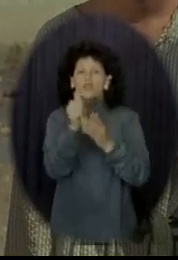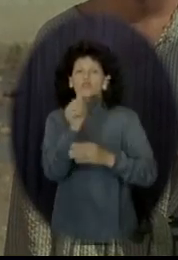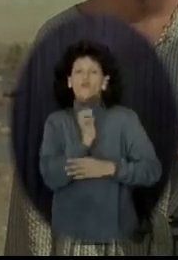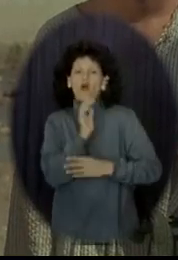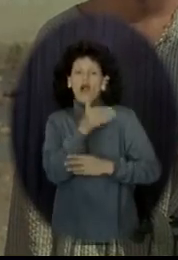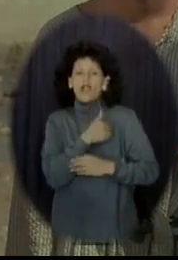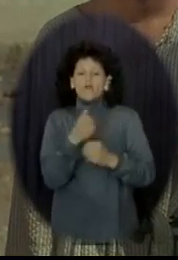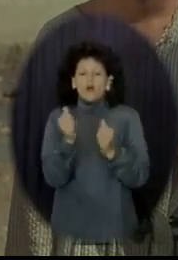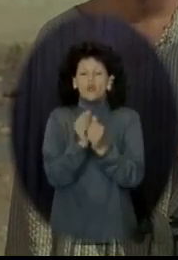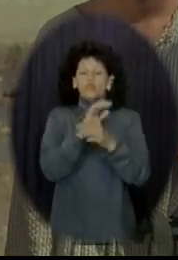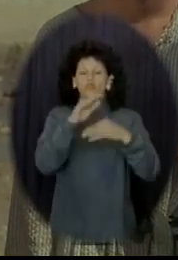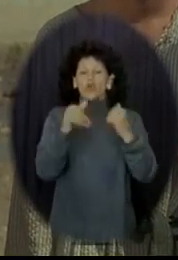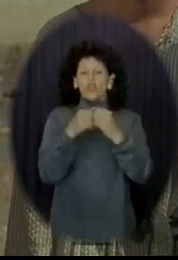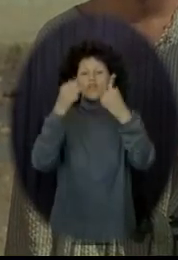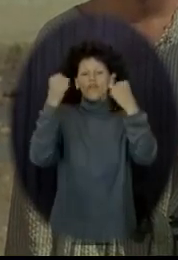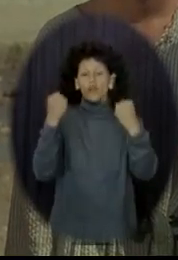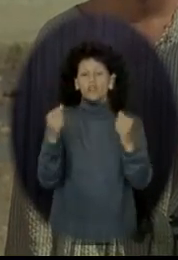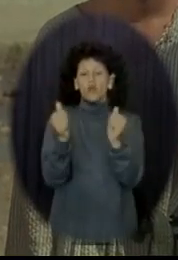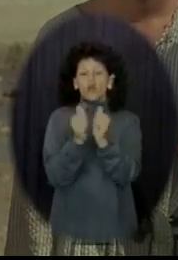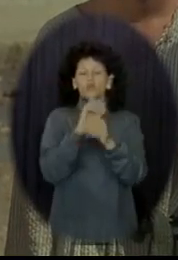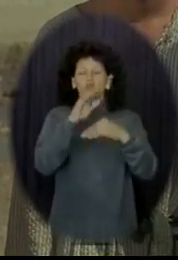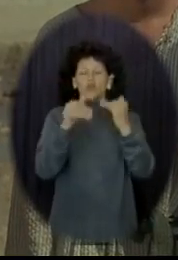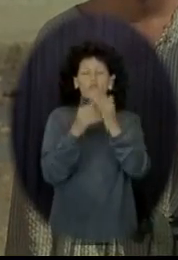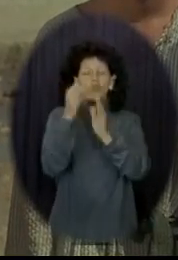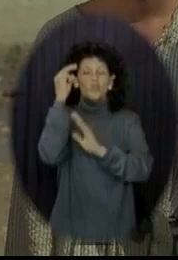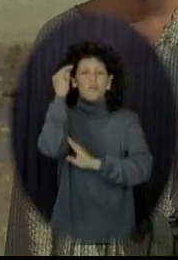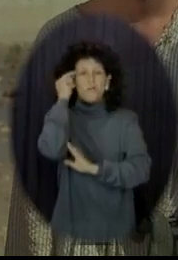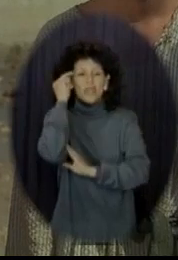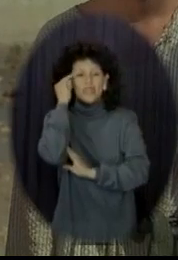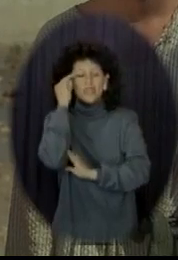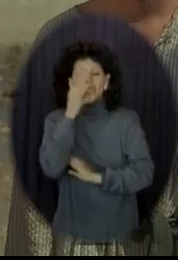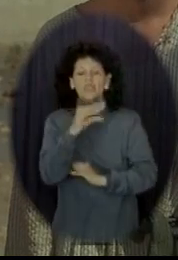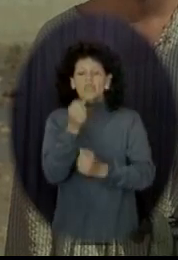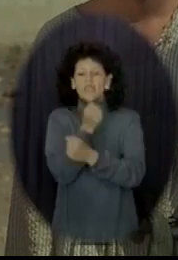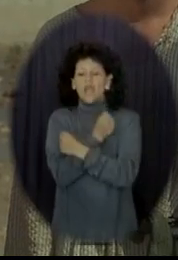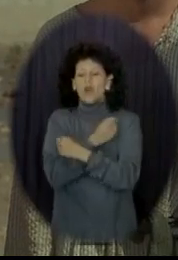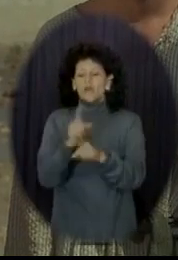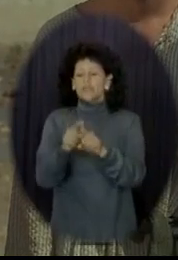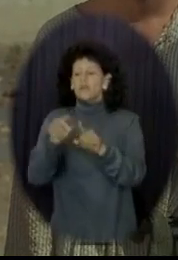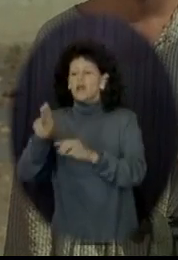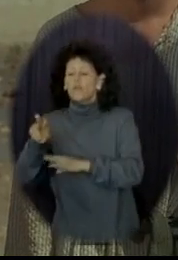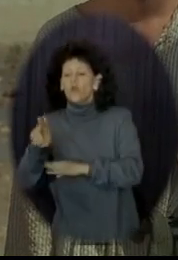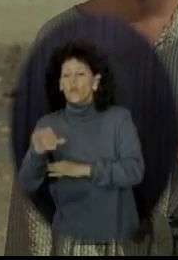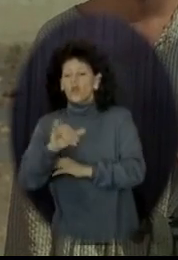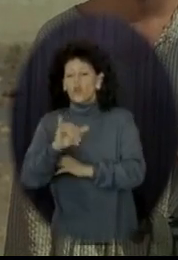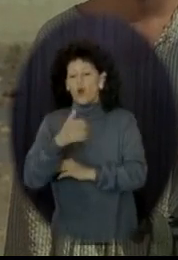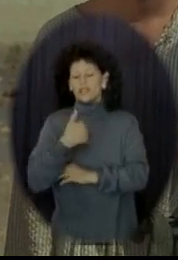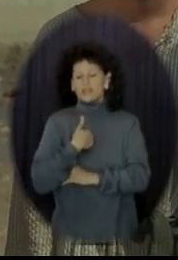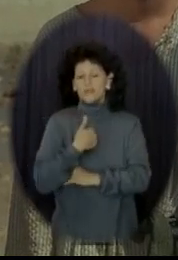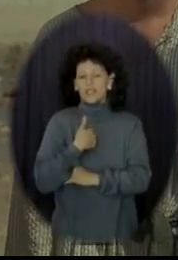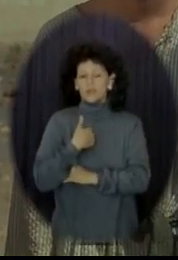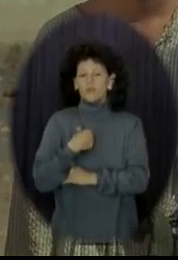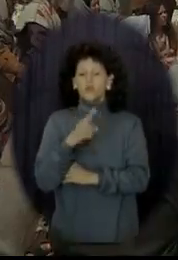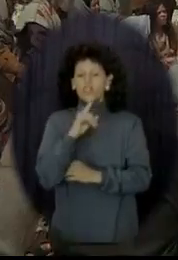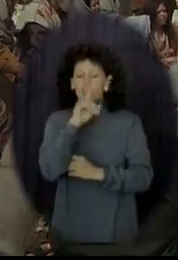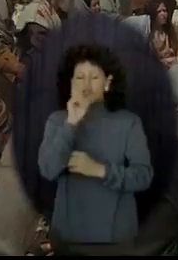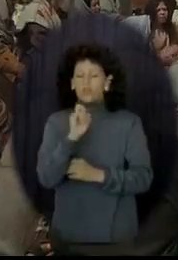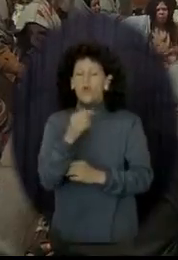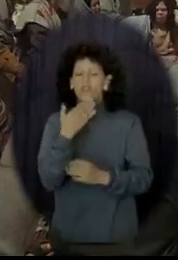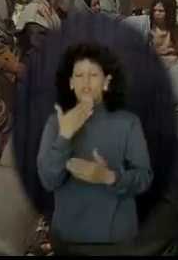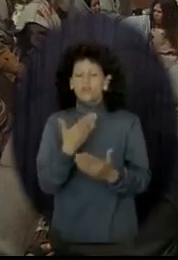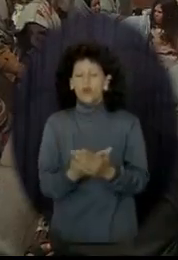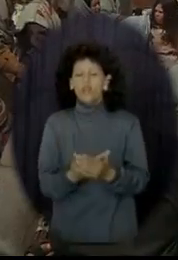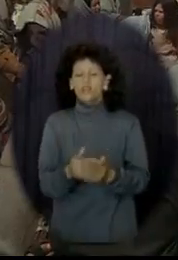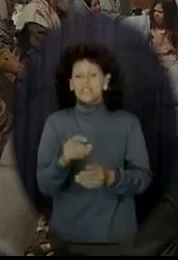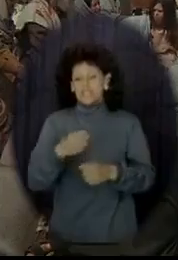corazón, toda tu alma, todas tus fuerzas y toda tu mente. Y ama a tu prójimo como a ti mismo.